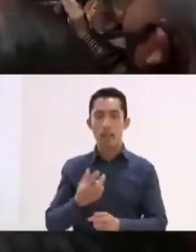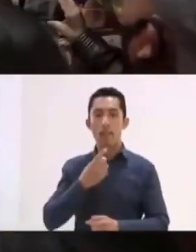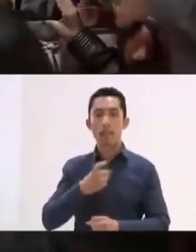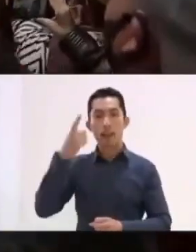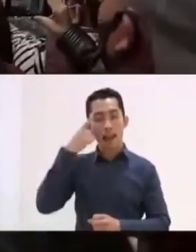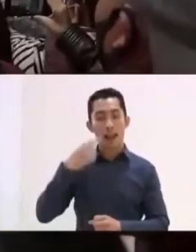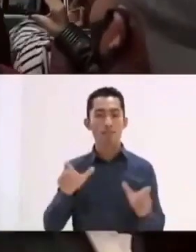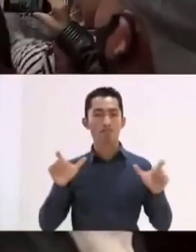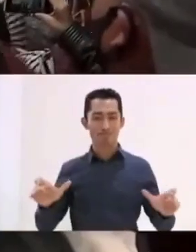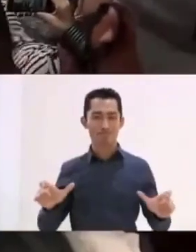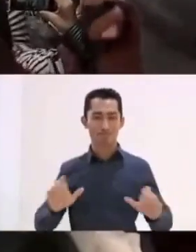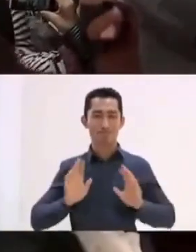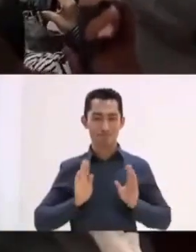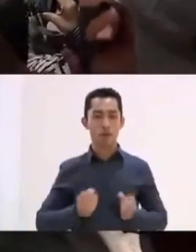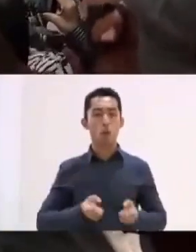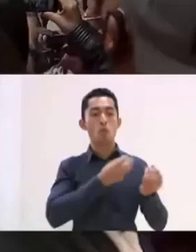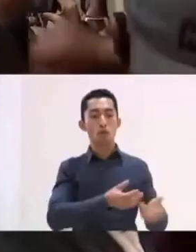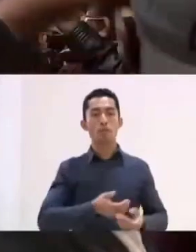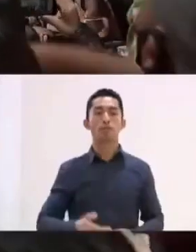Defensa.